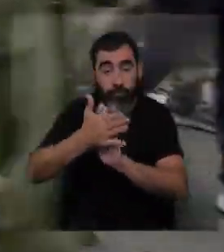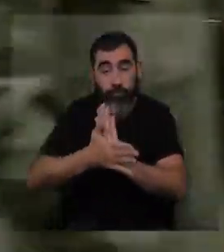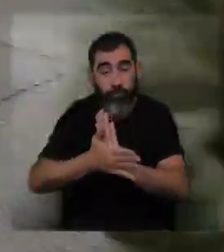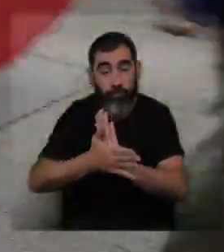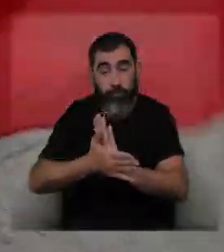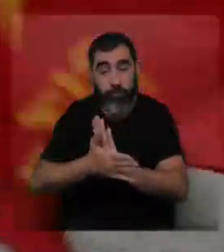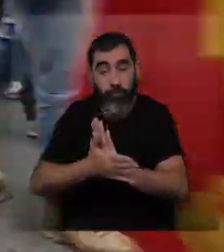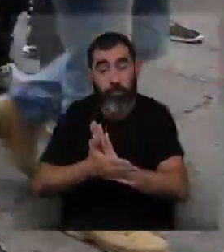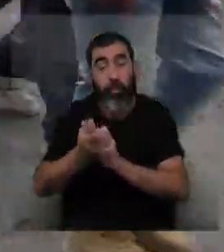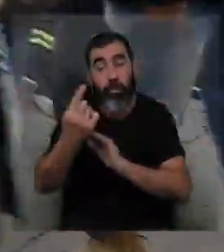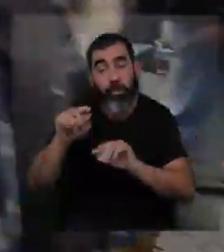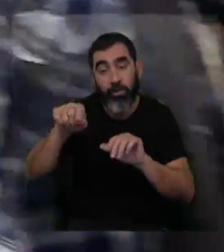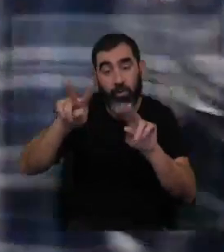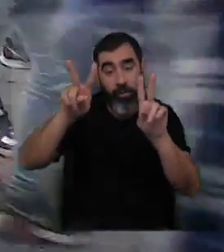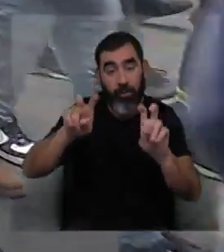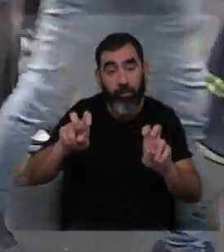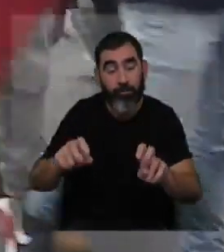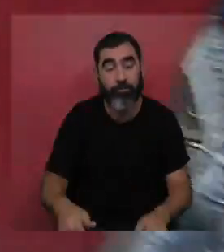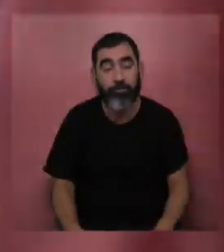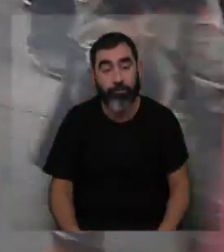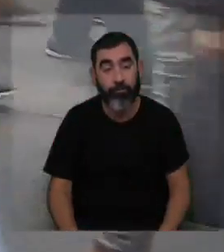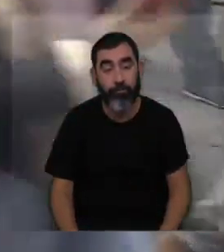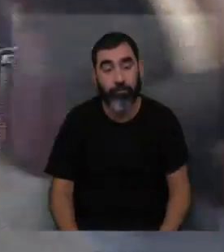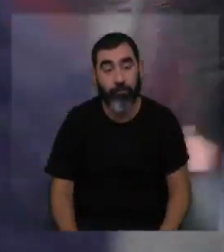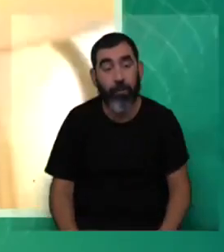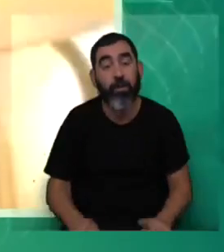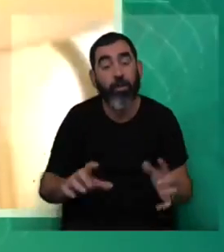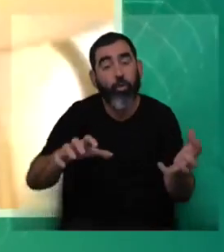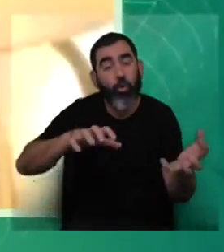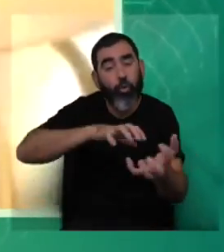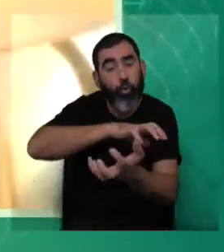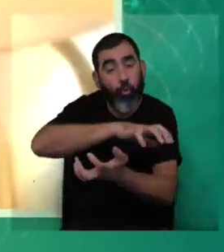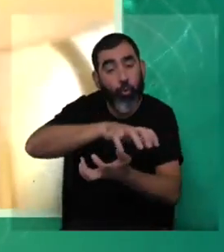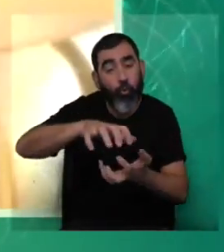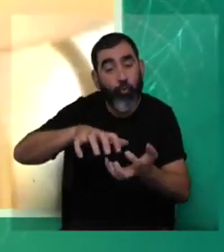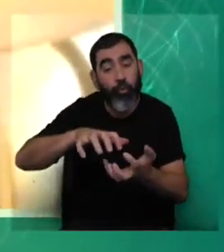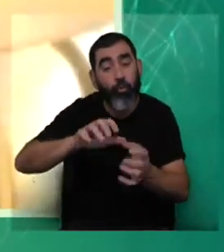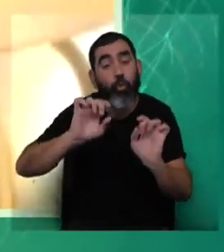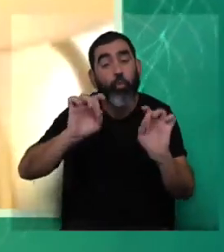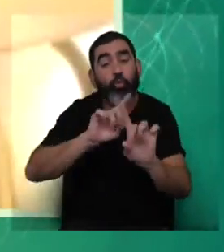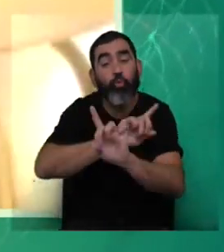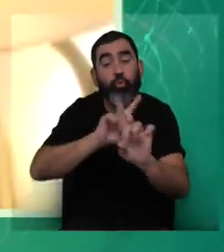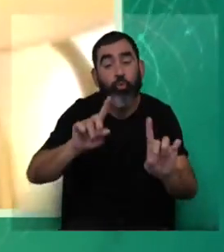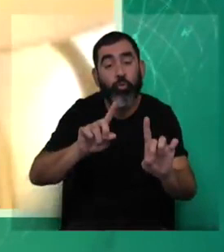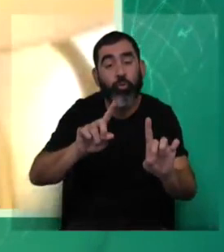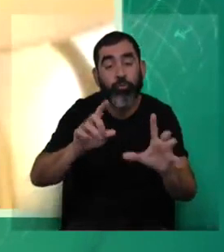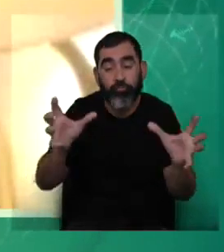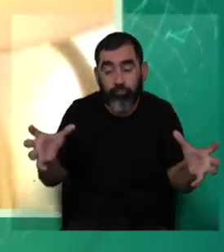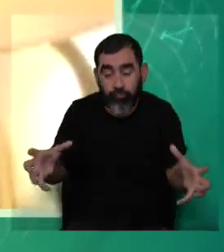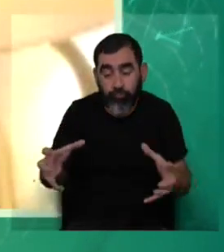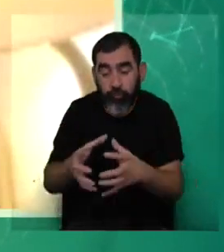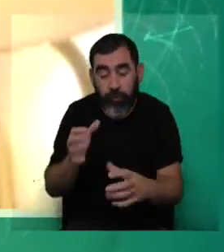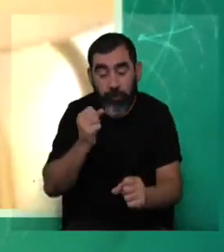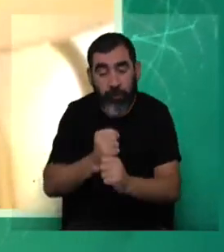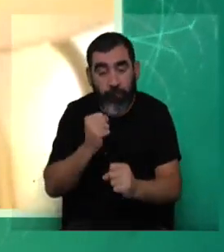estas cuestiones que tú mencionas, y que los conflictos no se dan solos, sino que los trabajadores